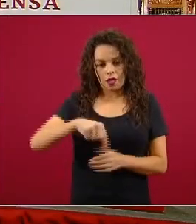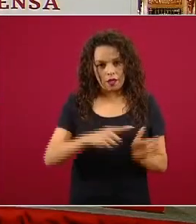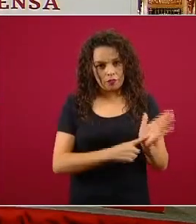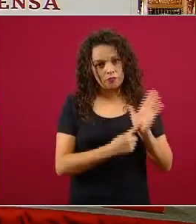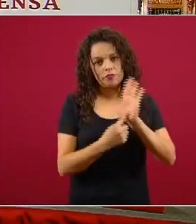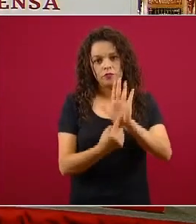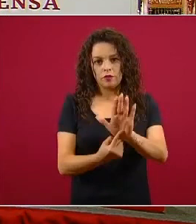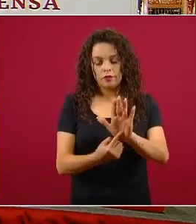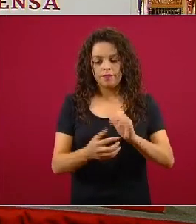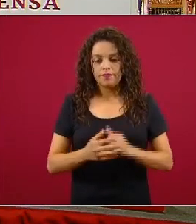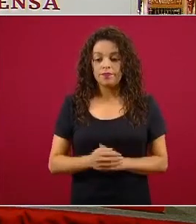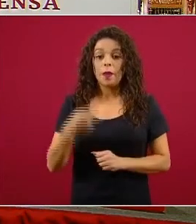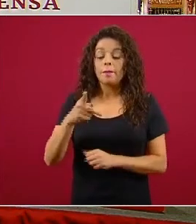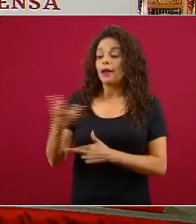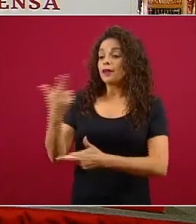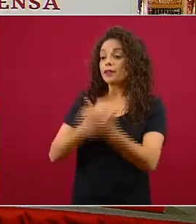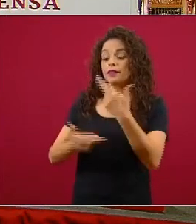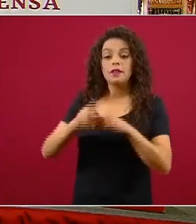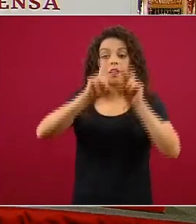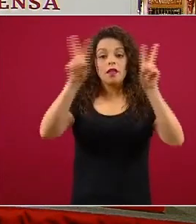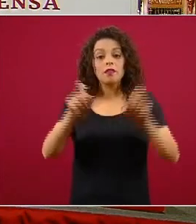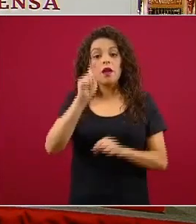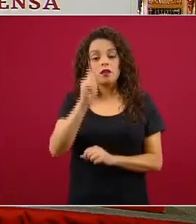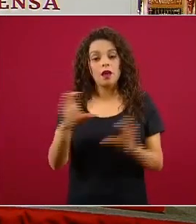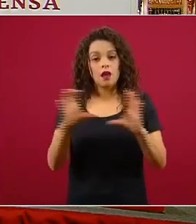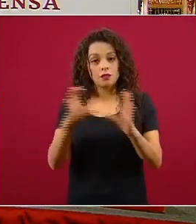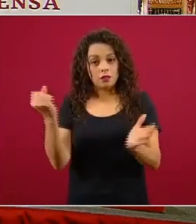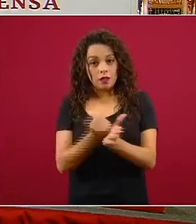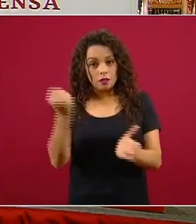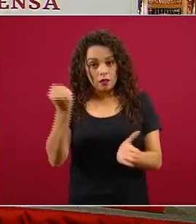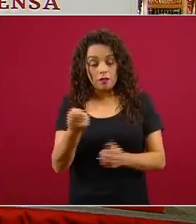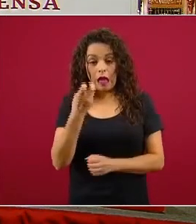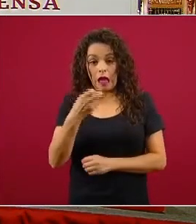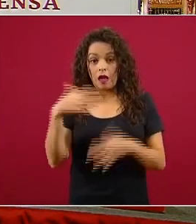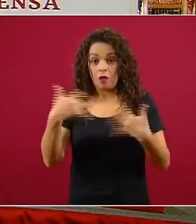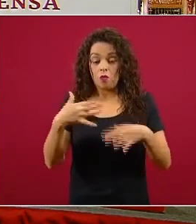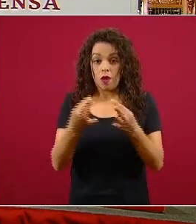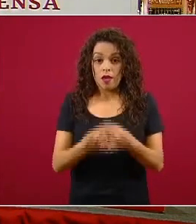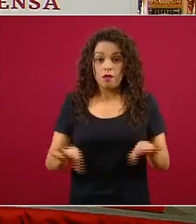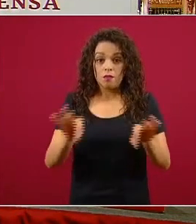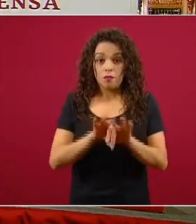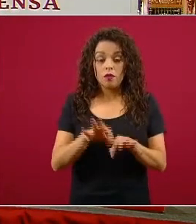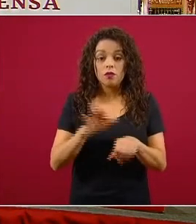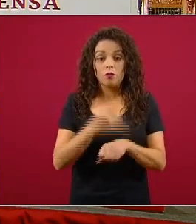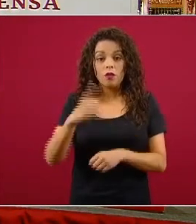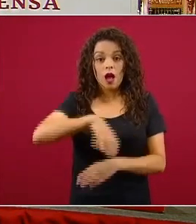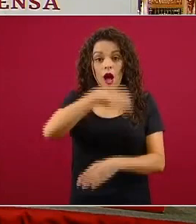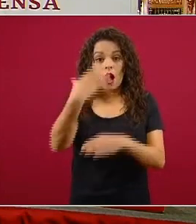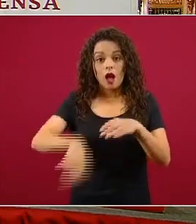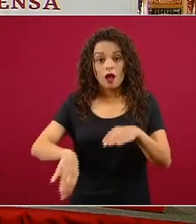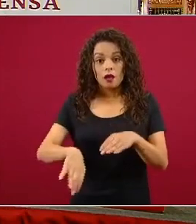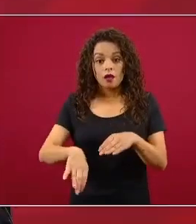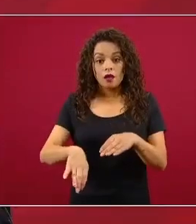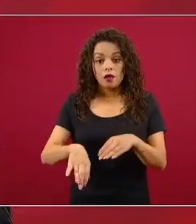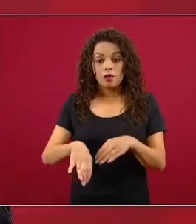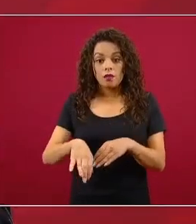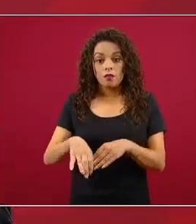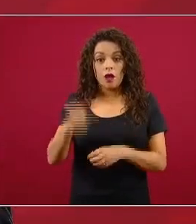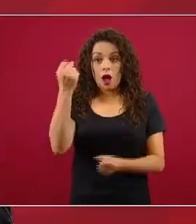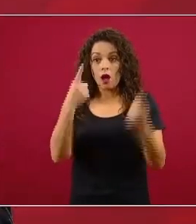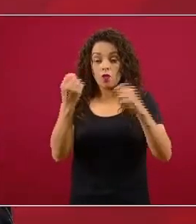Pero regresando al tema del certificado, habíamos tenido un reto importante de que se agotaron los certificados de defunción en algunas entidades